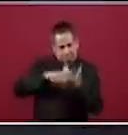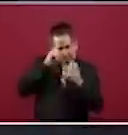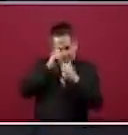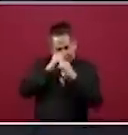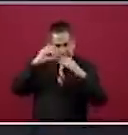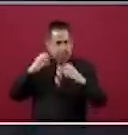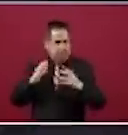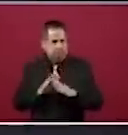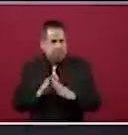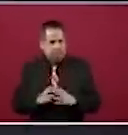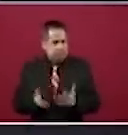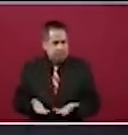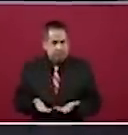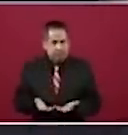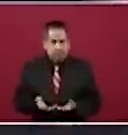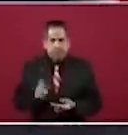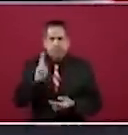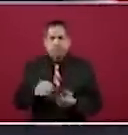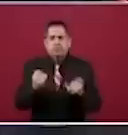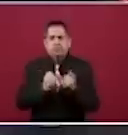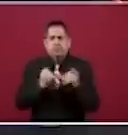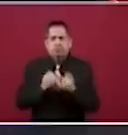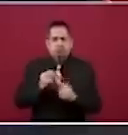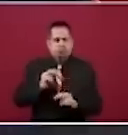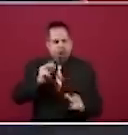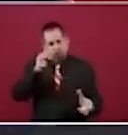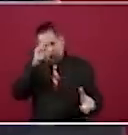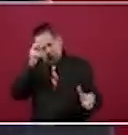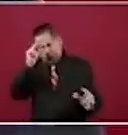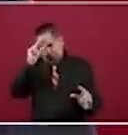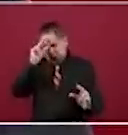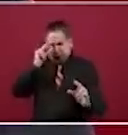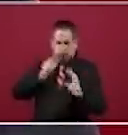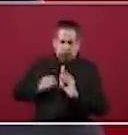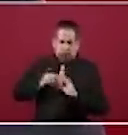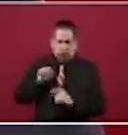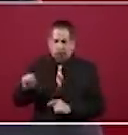Es como el asunto de los intelectuales,